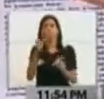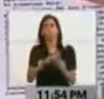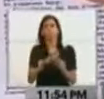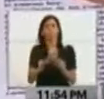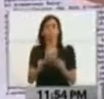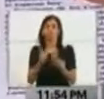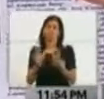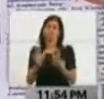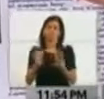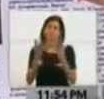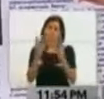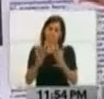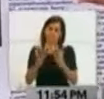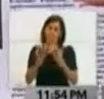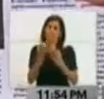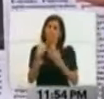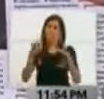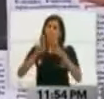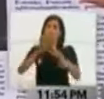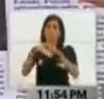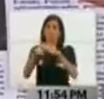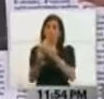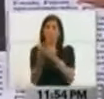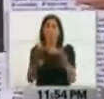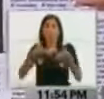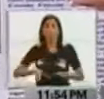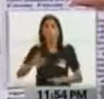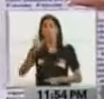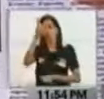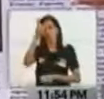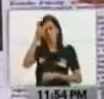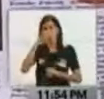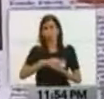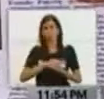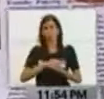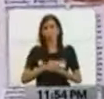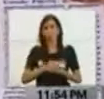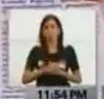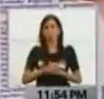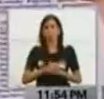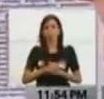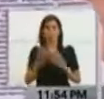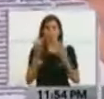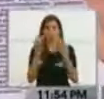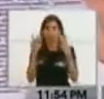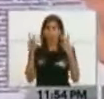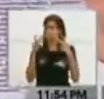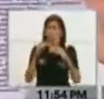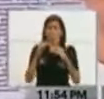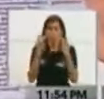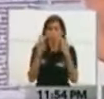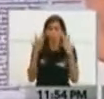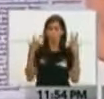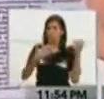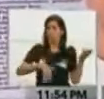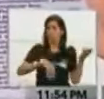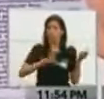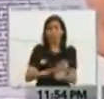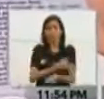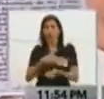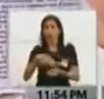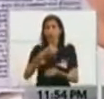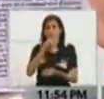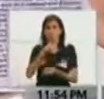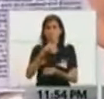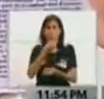trágicamente en la madrugada de ayer. Ali, nativo de Coro, fue considerado como uno de los más grandes cantautores latinoamericanos. Será sepultado mañana en